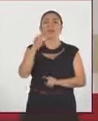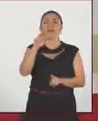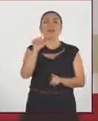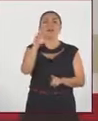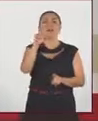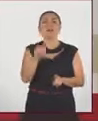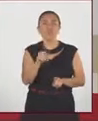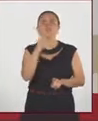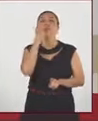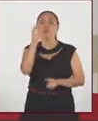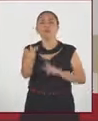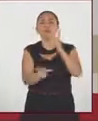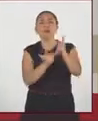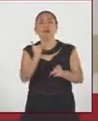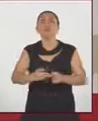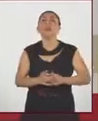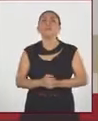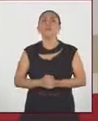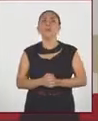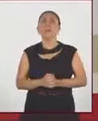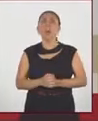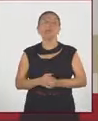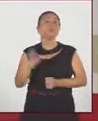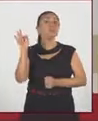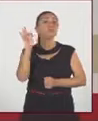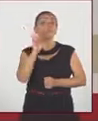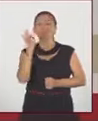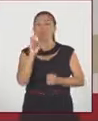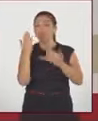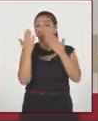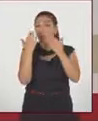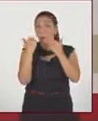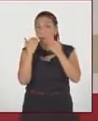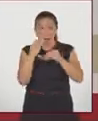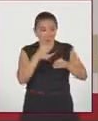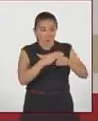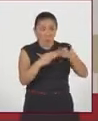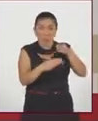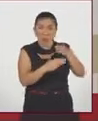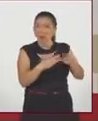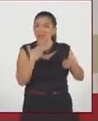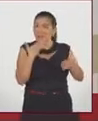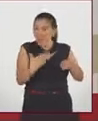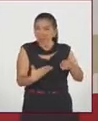Ramírez nos pregunta, en caso de no contar con el mobiliario